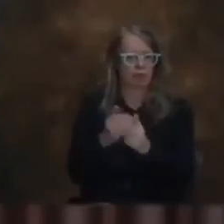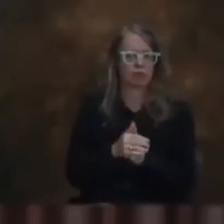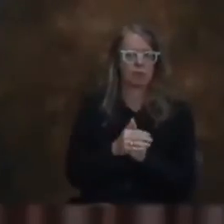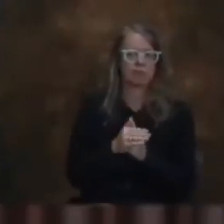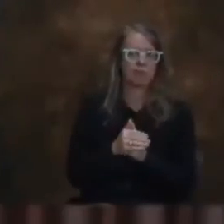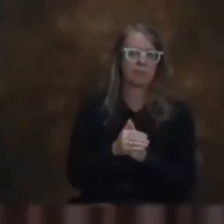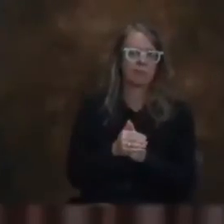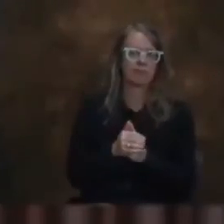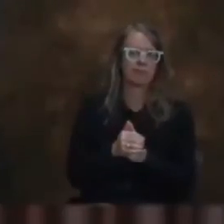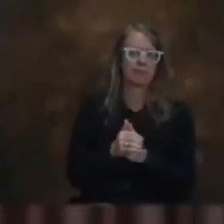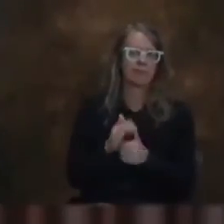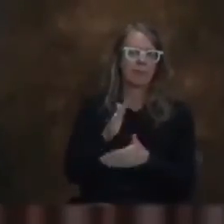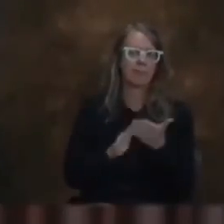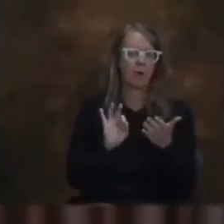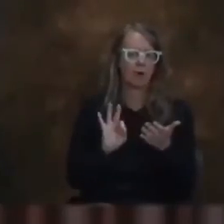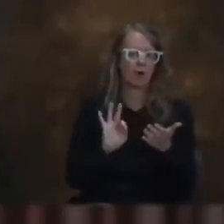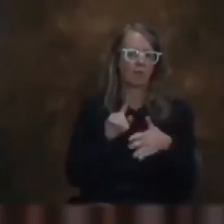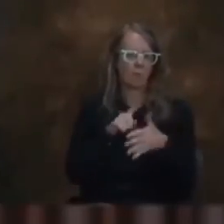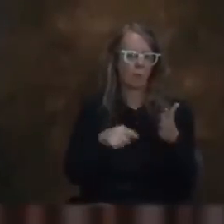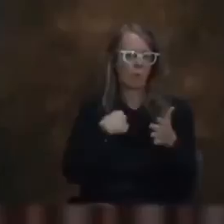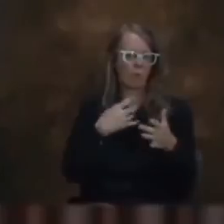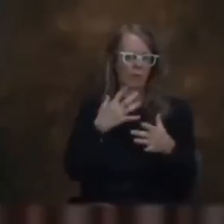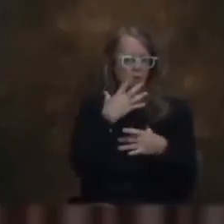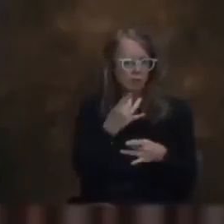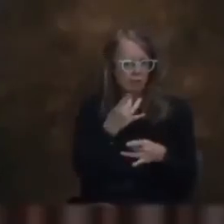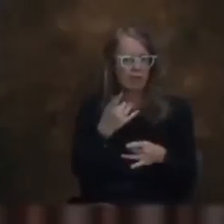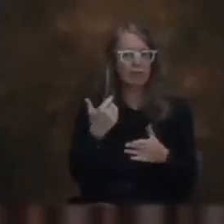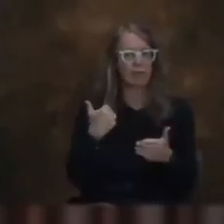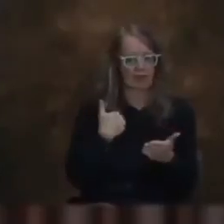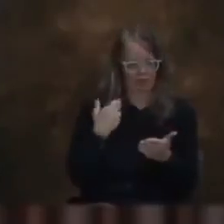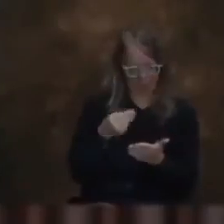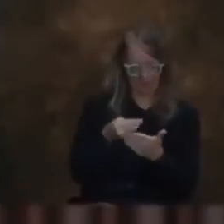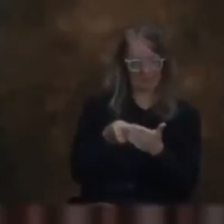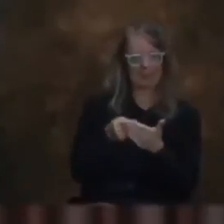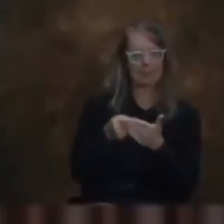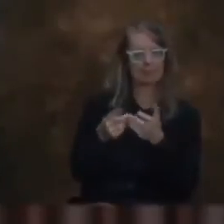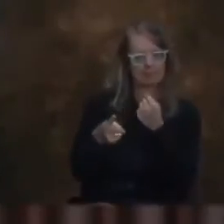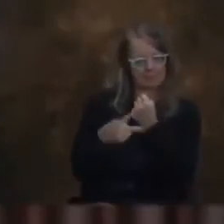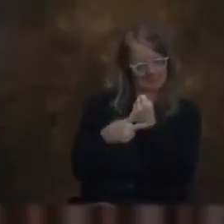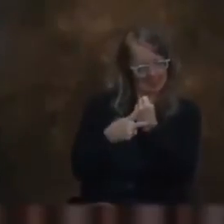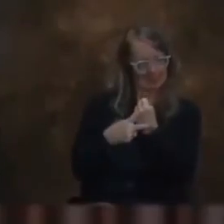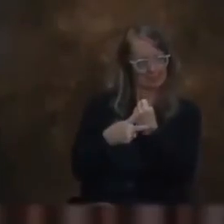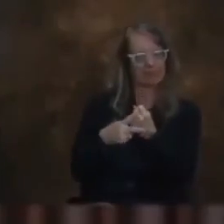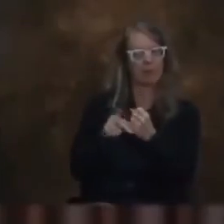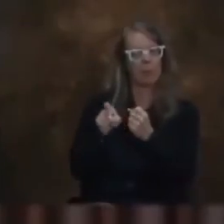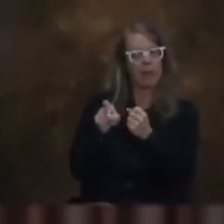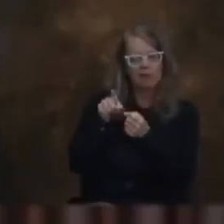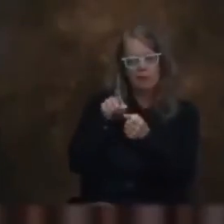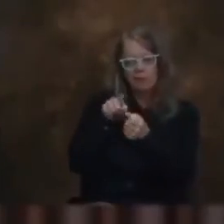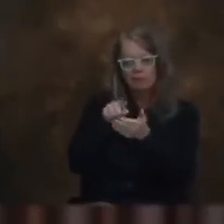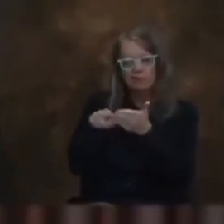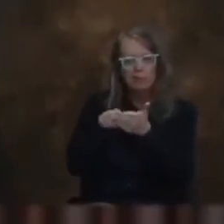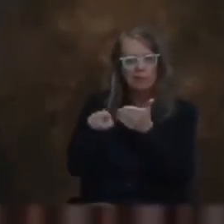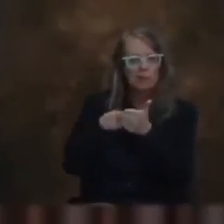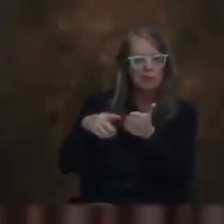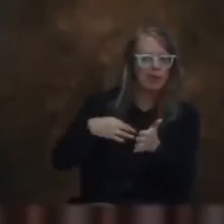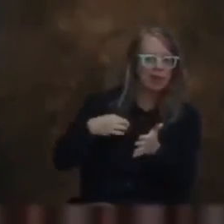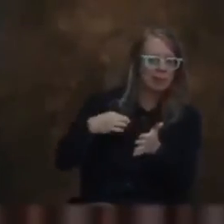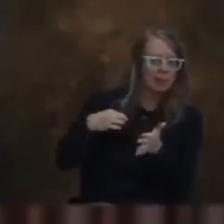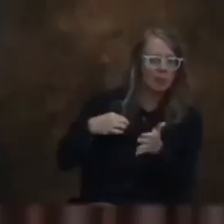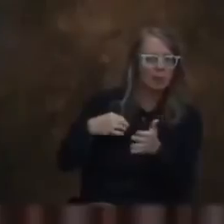parte de lo que nos interesa es que tenemos fondos apartados y vamos a ver si es elegible si podemos